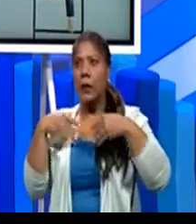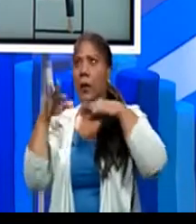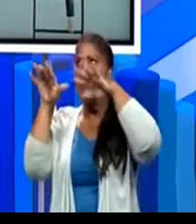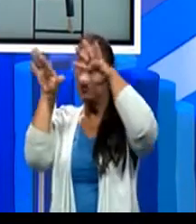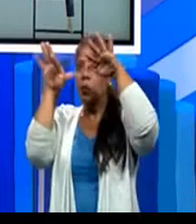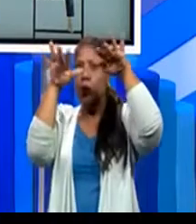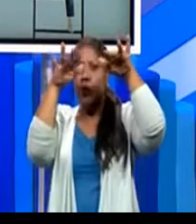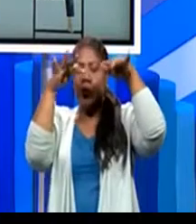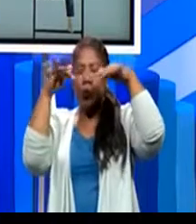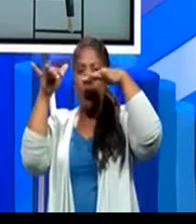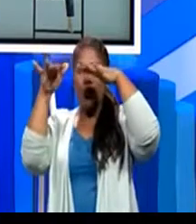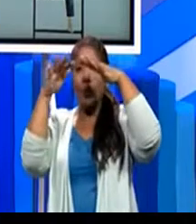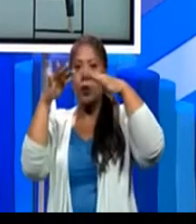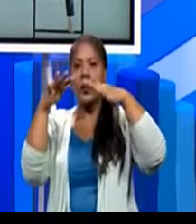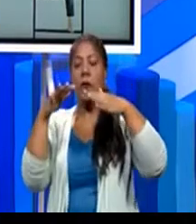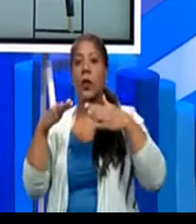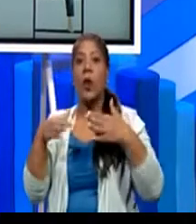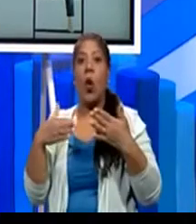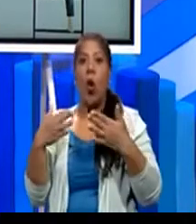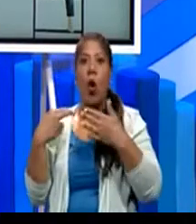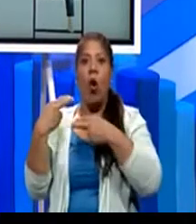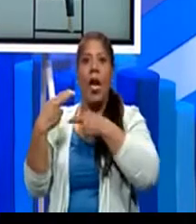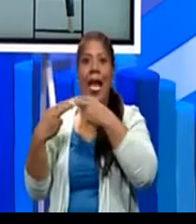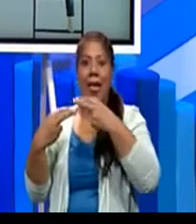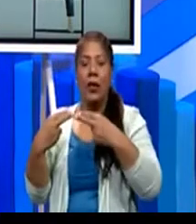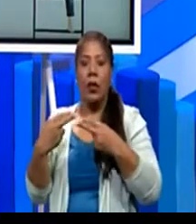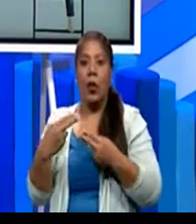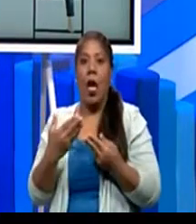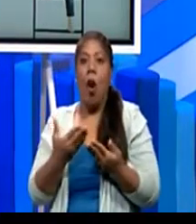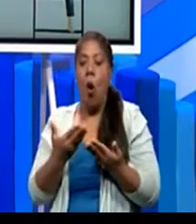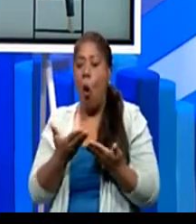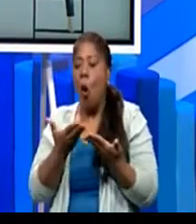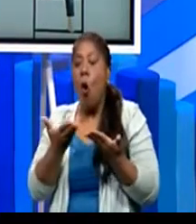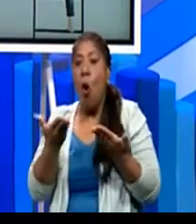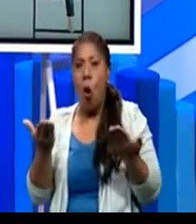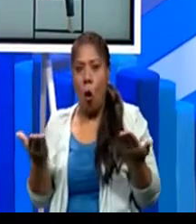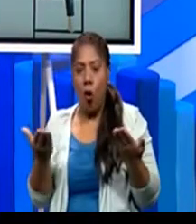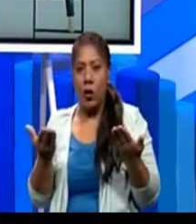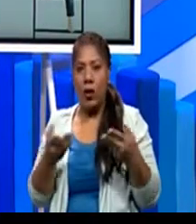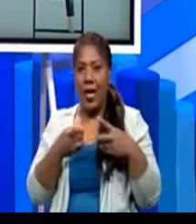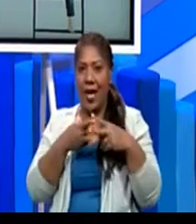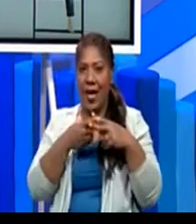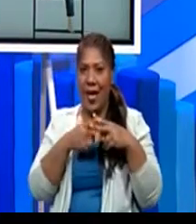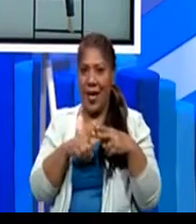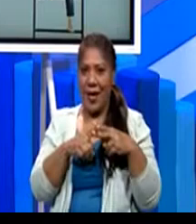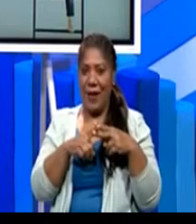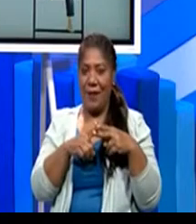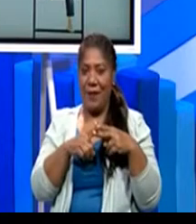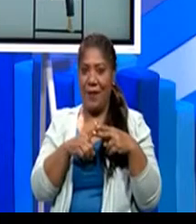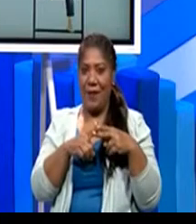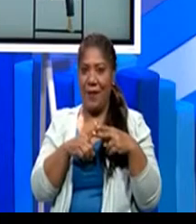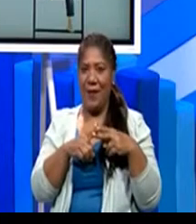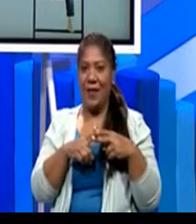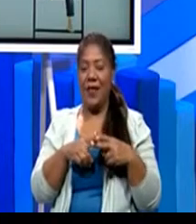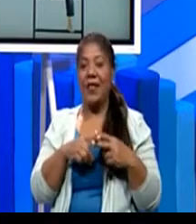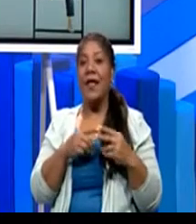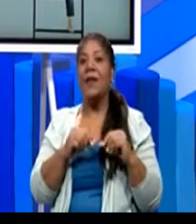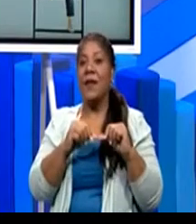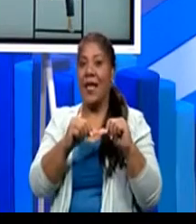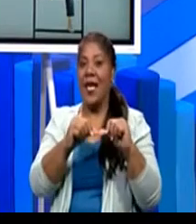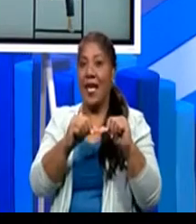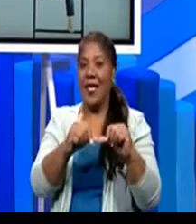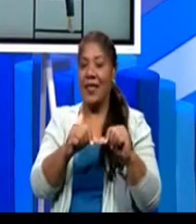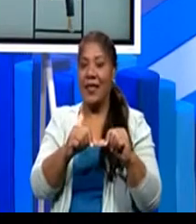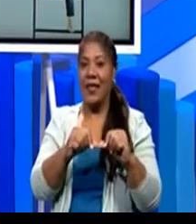paisajes, hechos u objetos. ¿Qué les parece si empezamos con la clase un poquito más avanzada y vamos